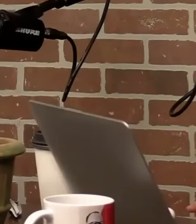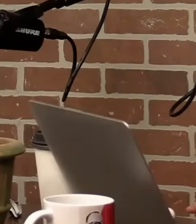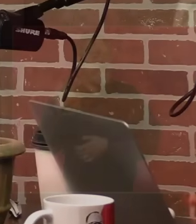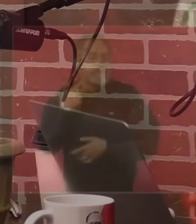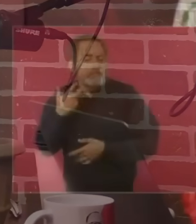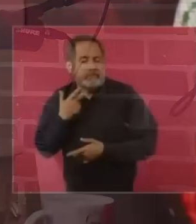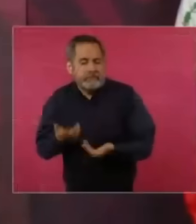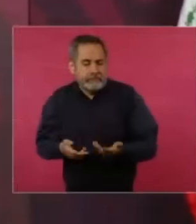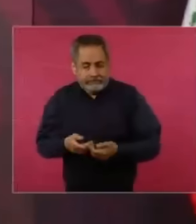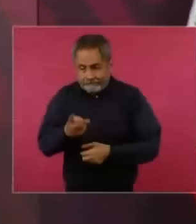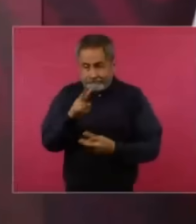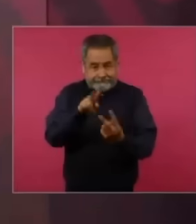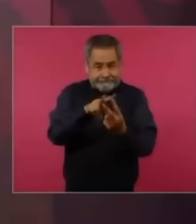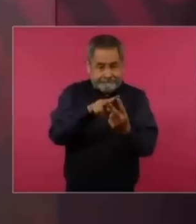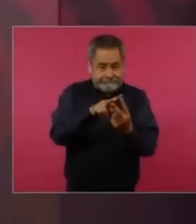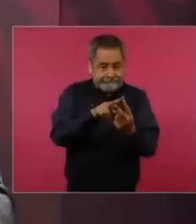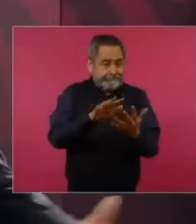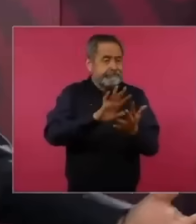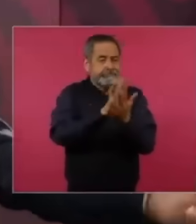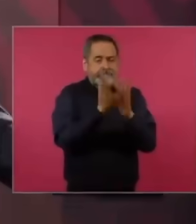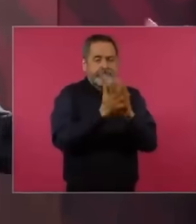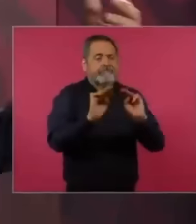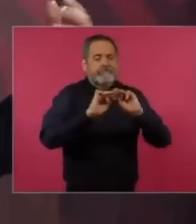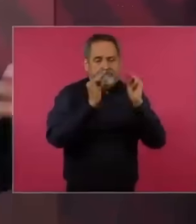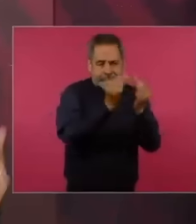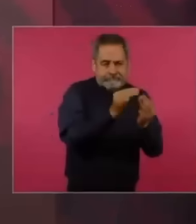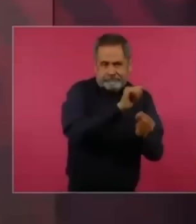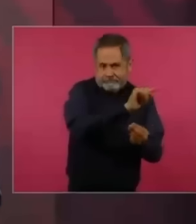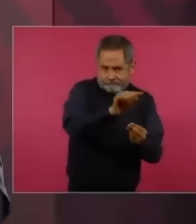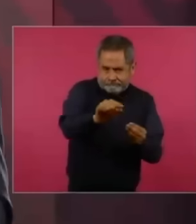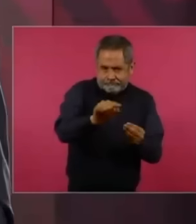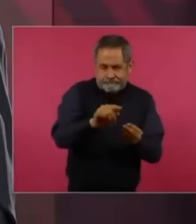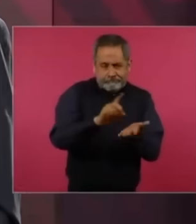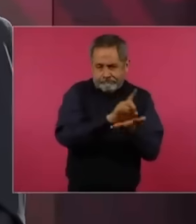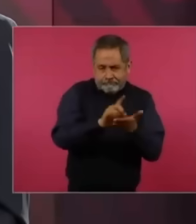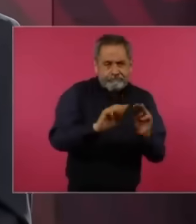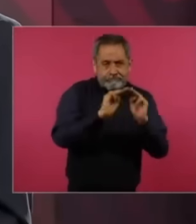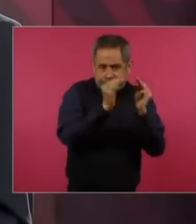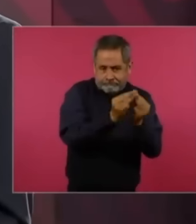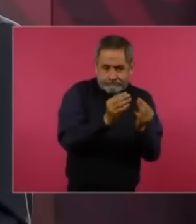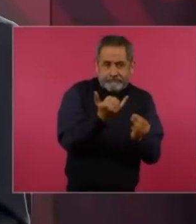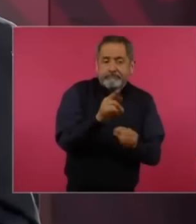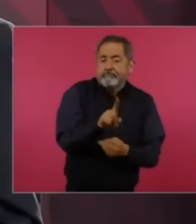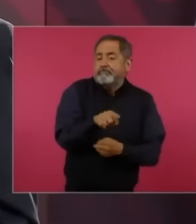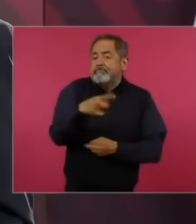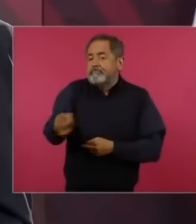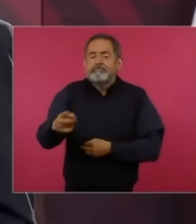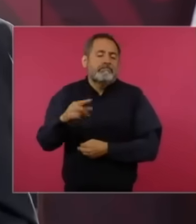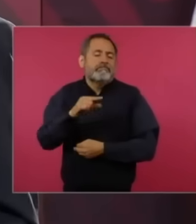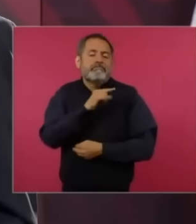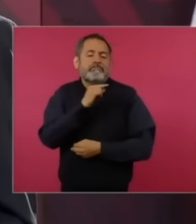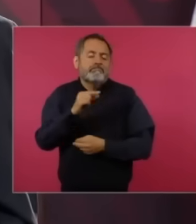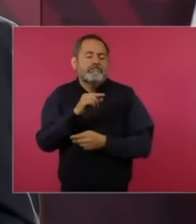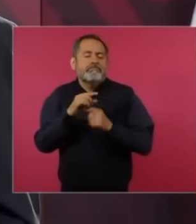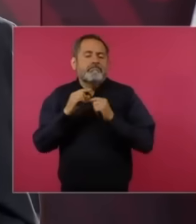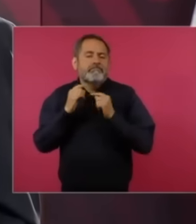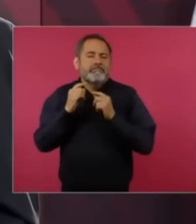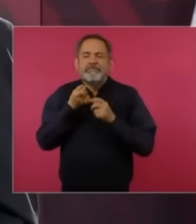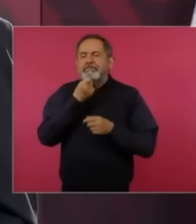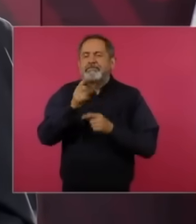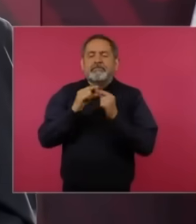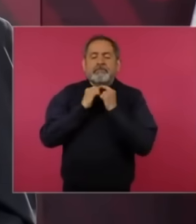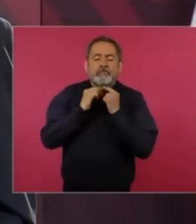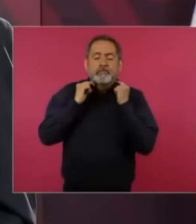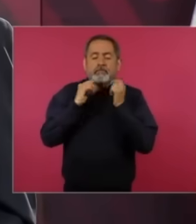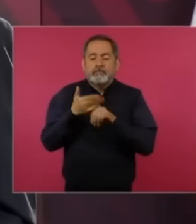van a inscribirse no se va a inscribir cualquiera es decir si el ciudadano Alejandro Páez quiere ser ministro de la corte